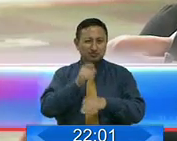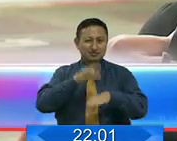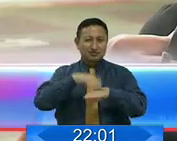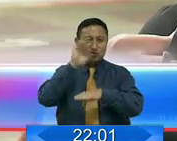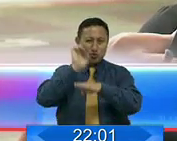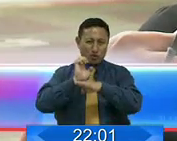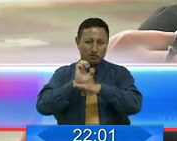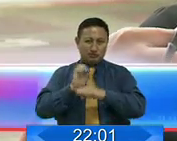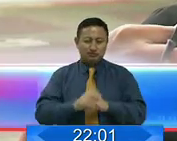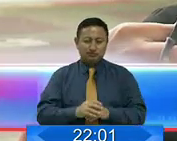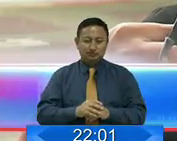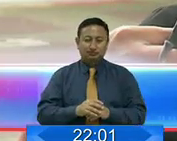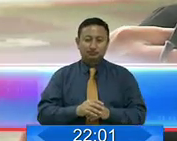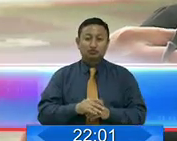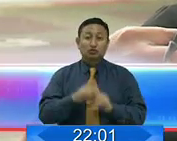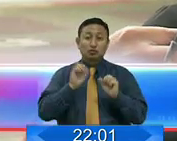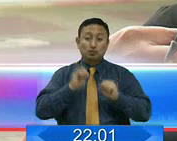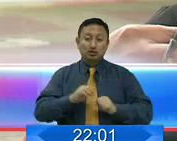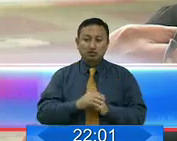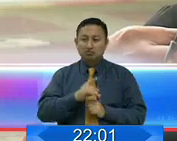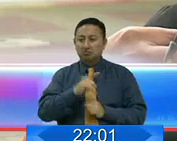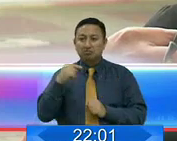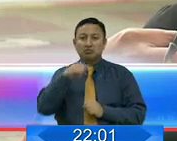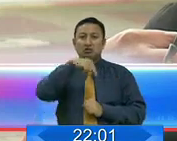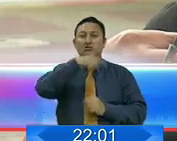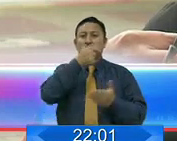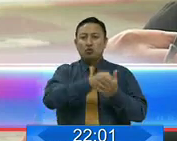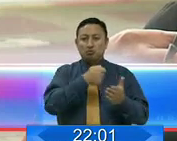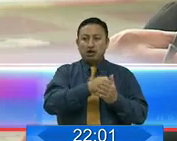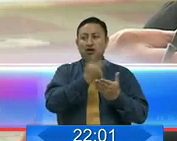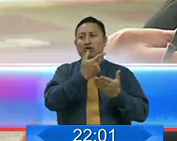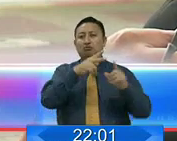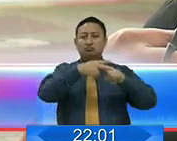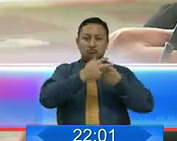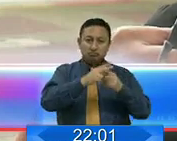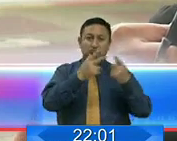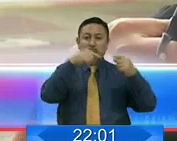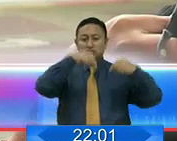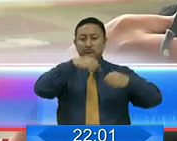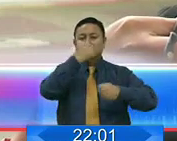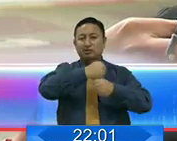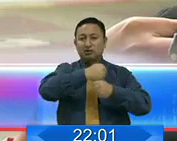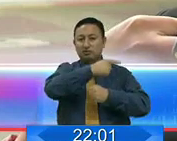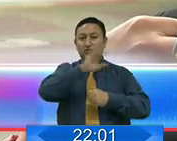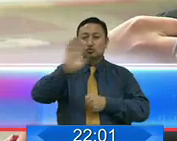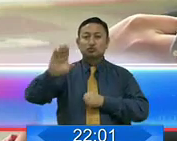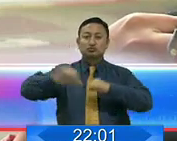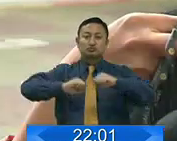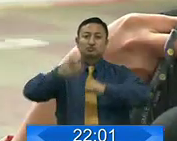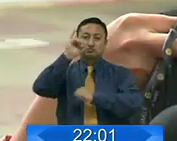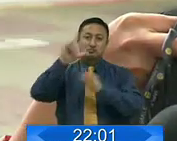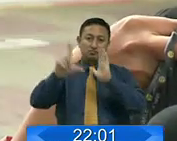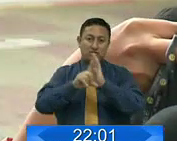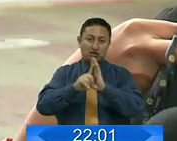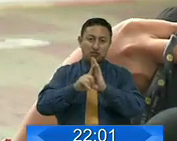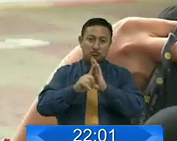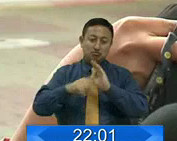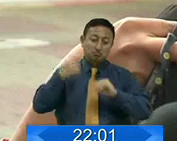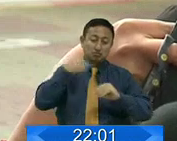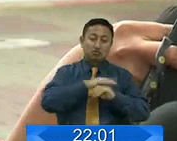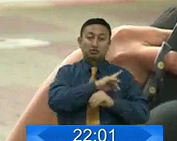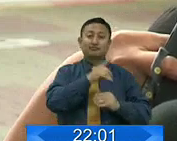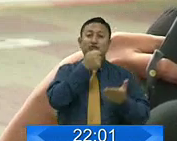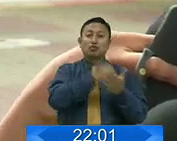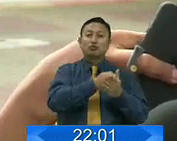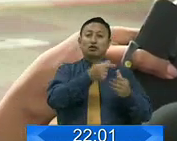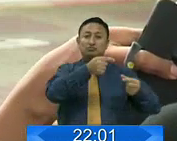país para proveerse, para tener herramientas para las actividades ilegales, y eso va desde los